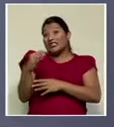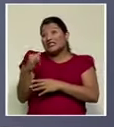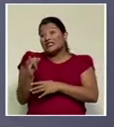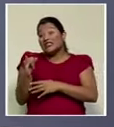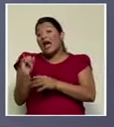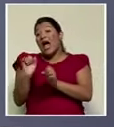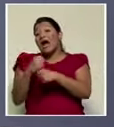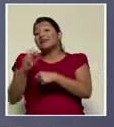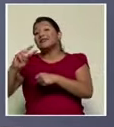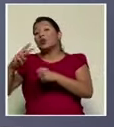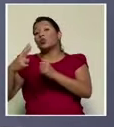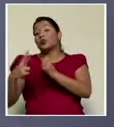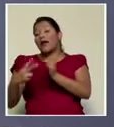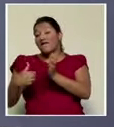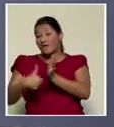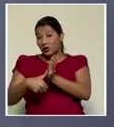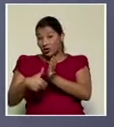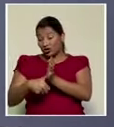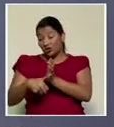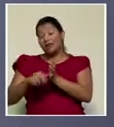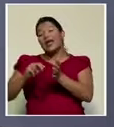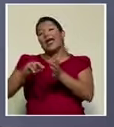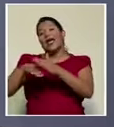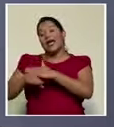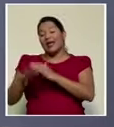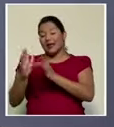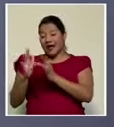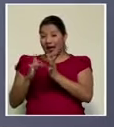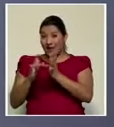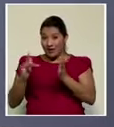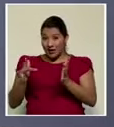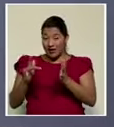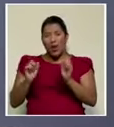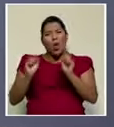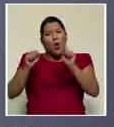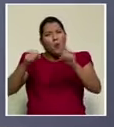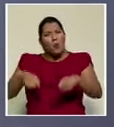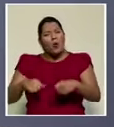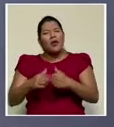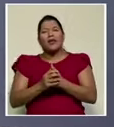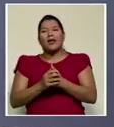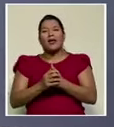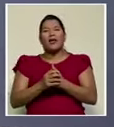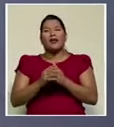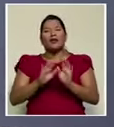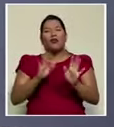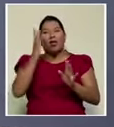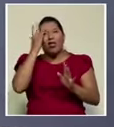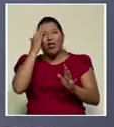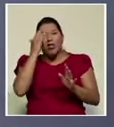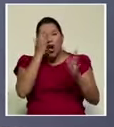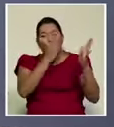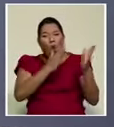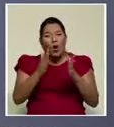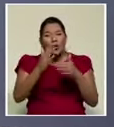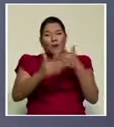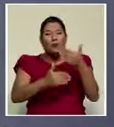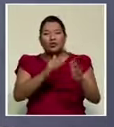despreocuparse de la organización del proceso y ocuparse mejor